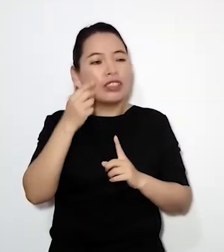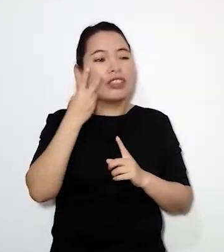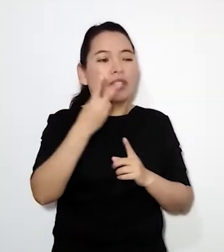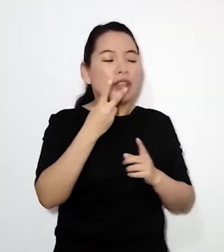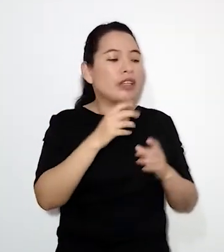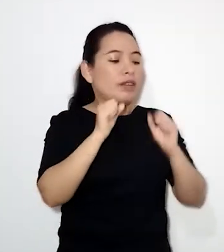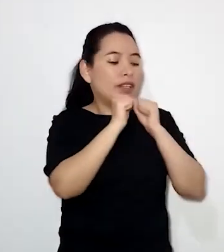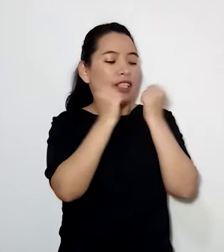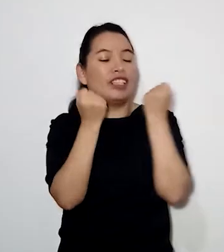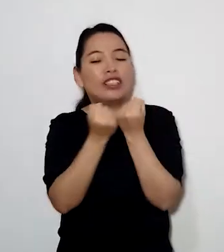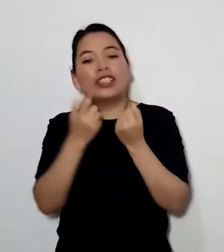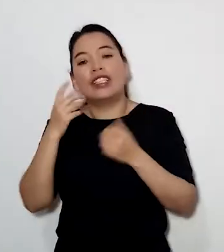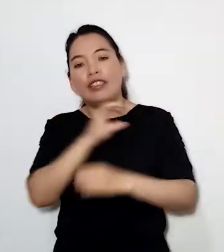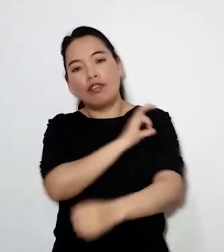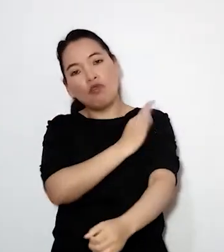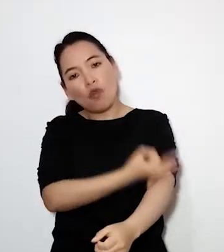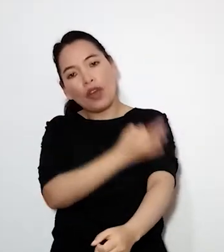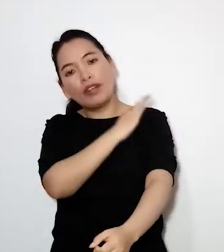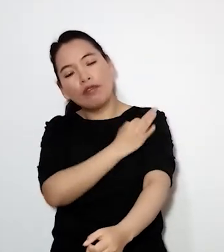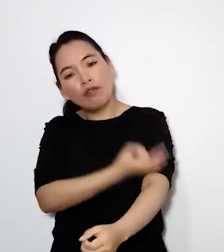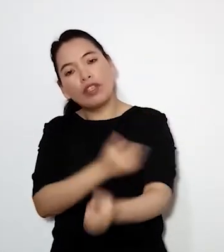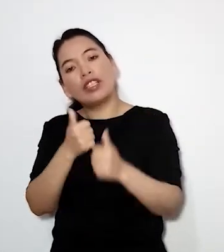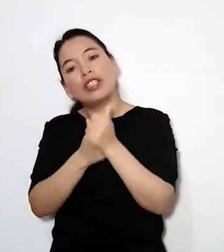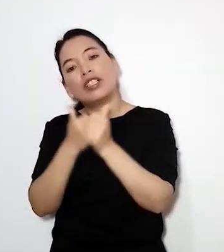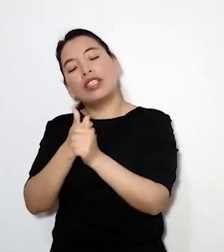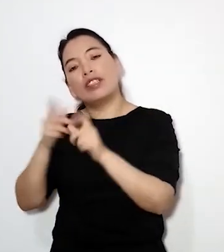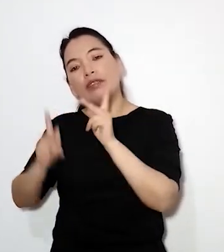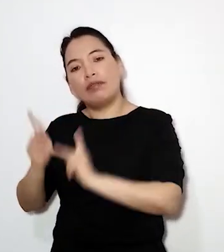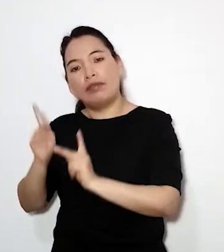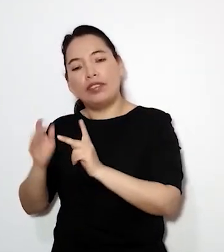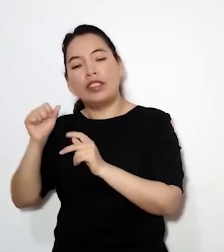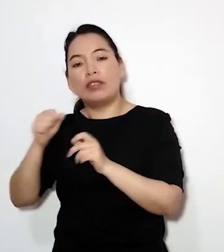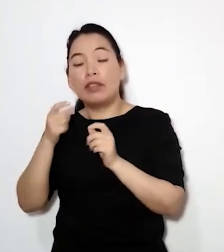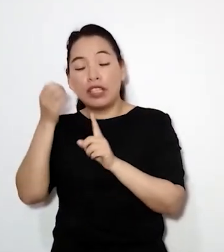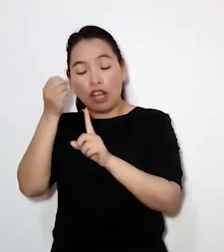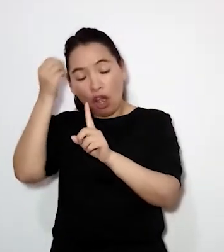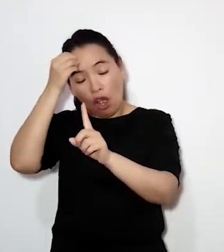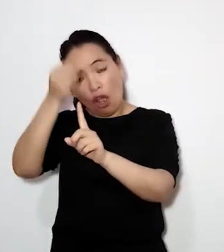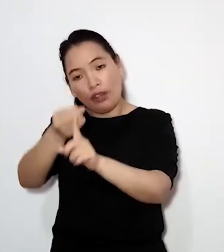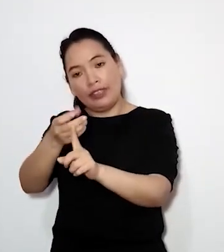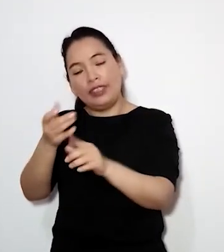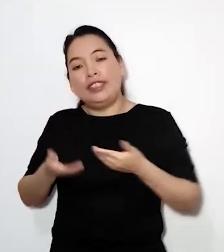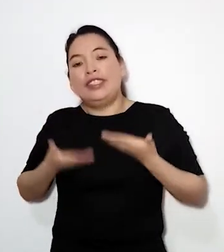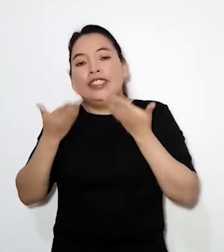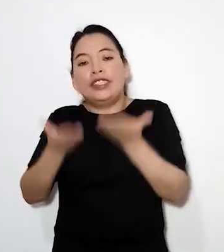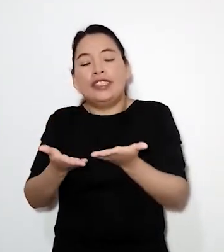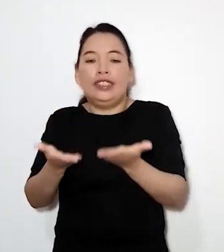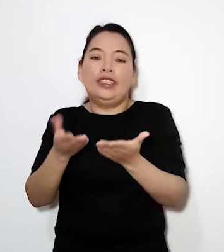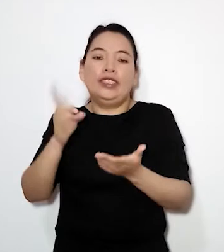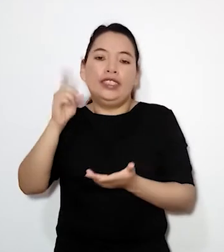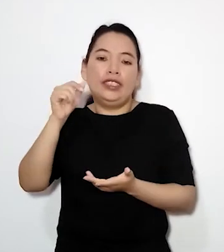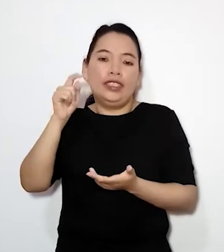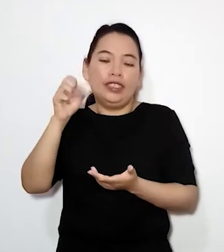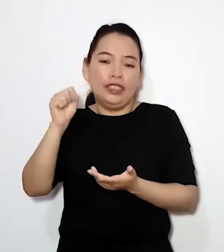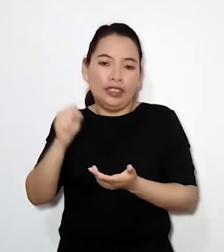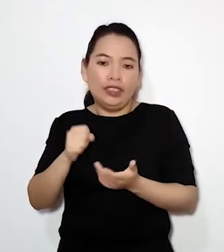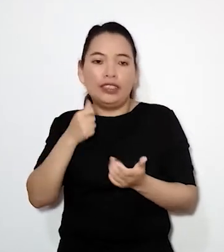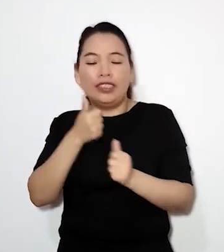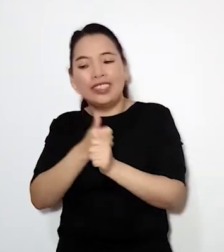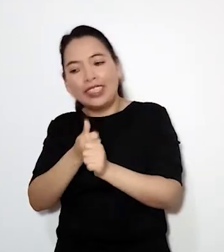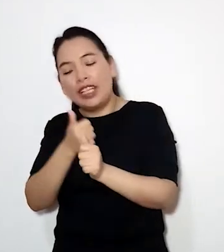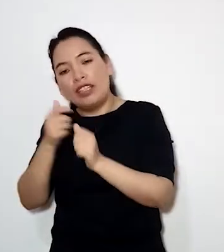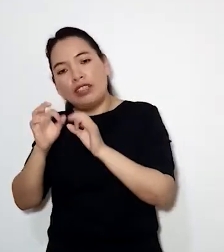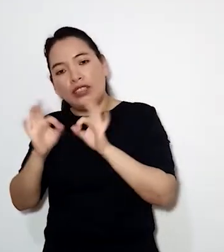de incidencia orientado a la obtención de datos. Y es cierto que es algo que trabajan más organismos internacionales, pero yo